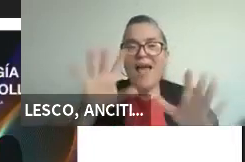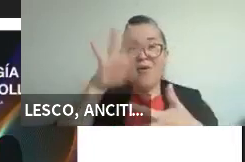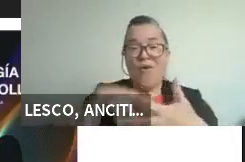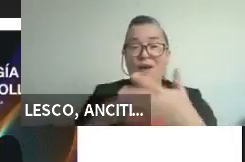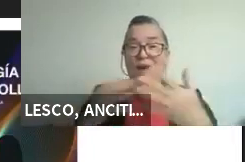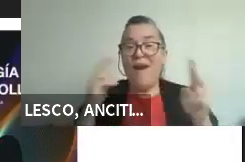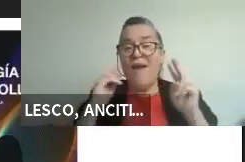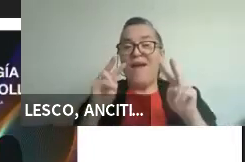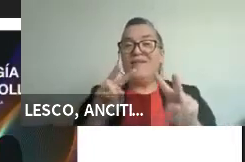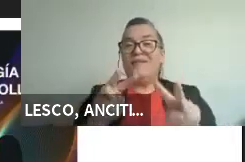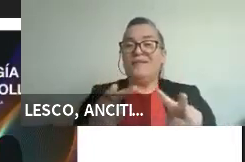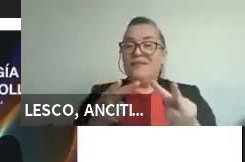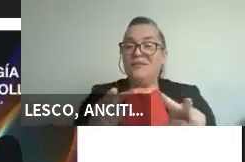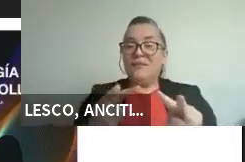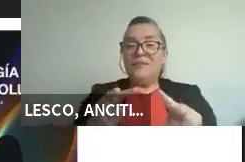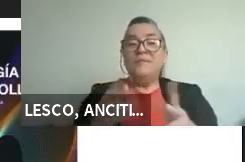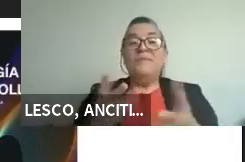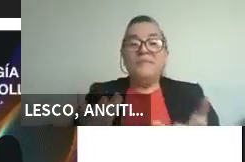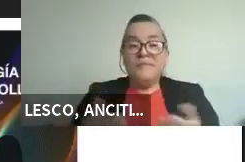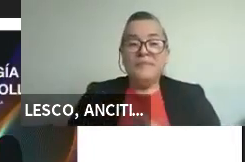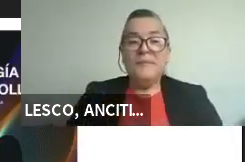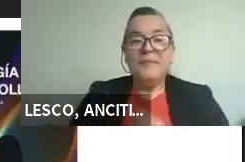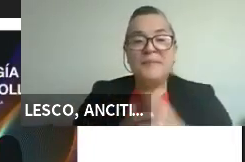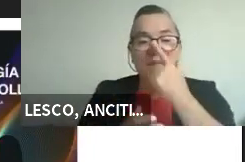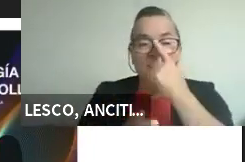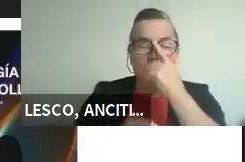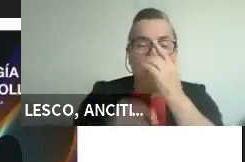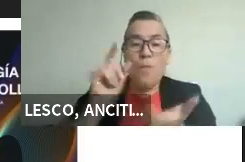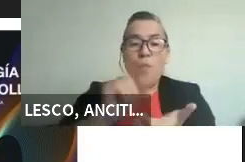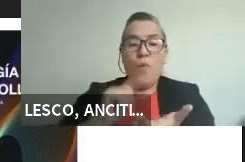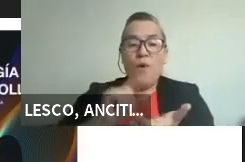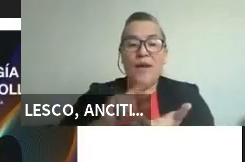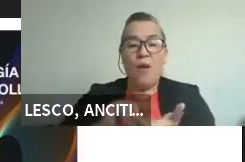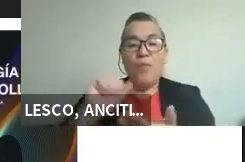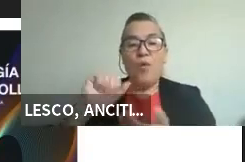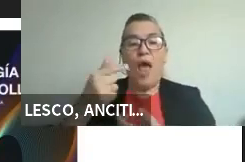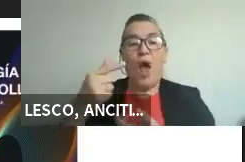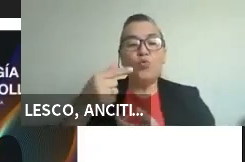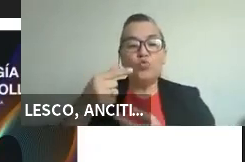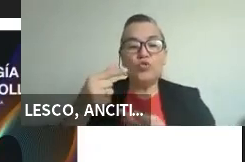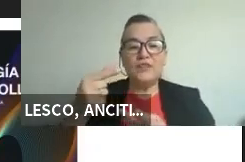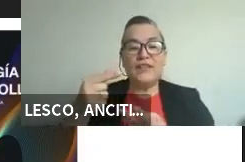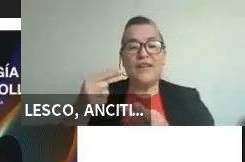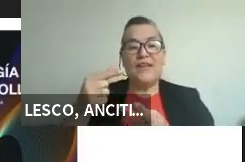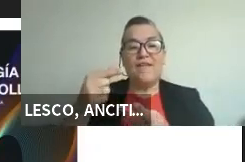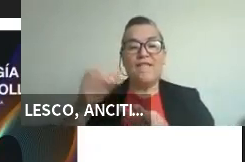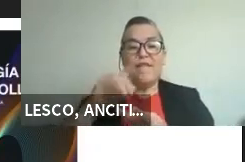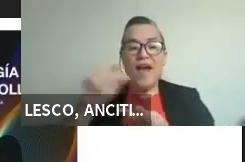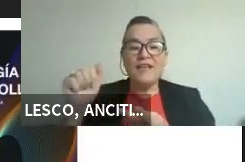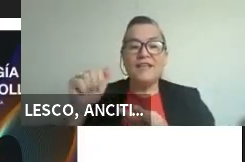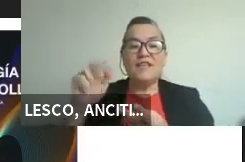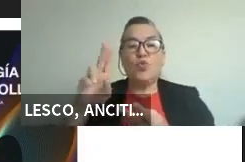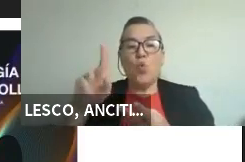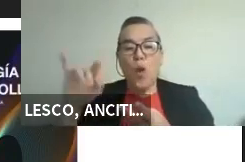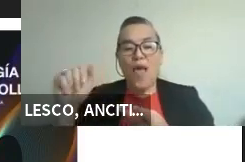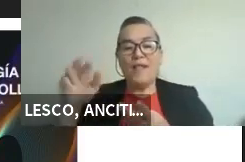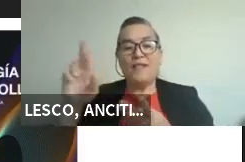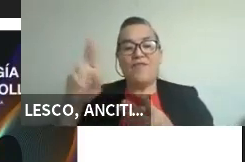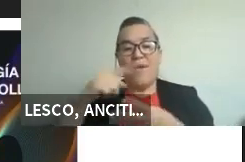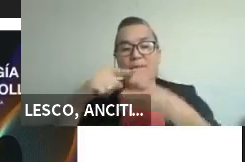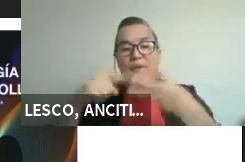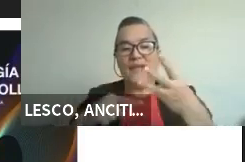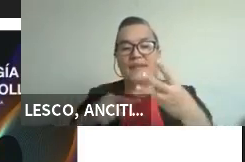corresponde a este texto publicado por agustín fallas anabel u late y sura yavi ramírez que analizó